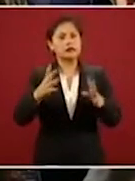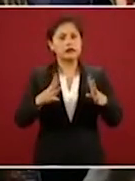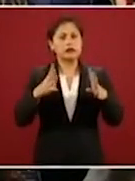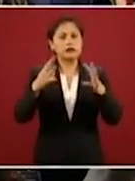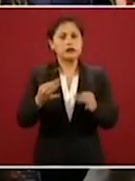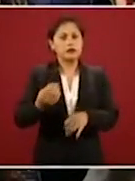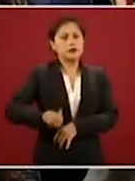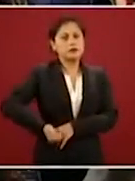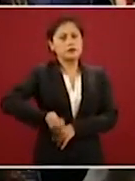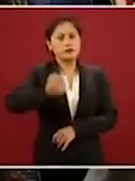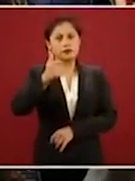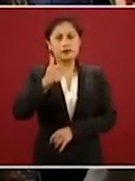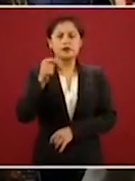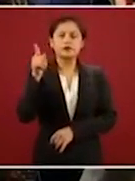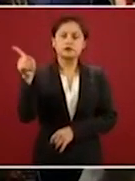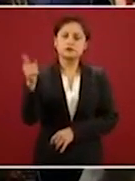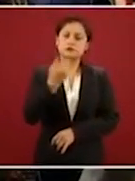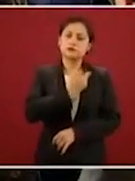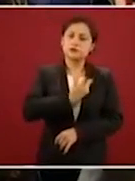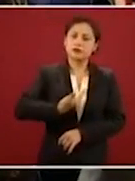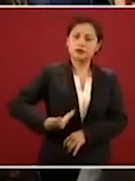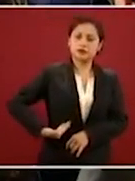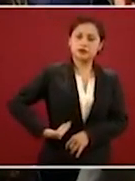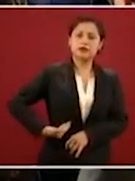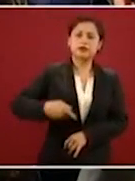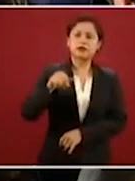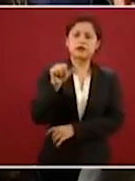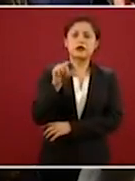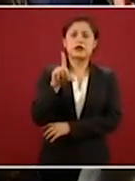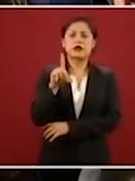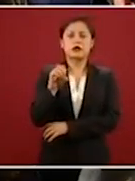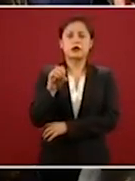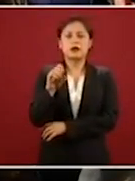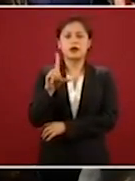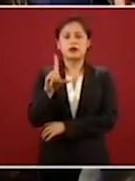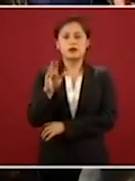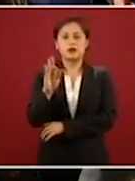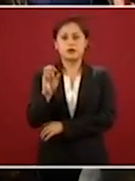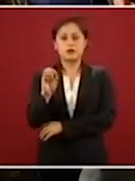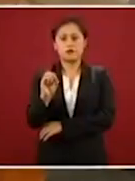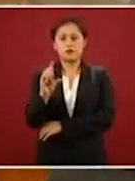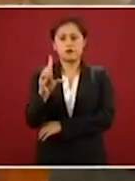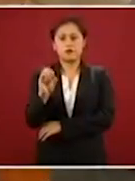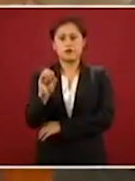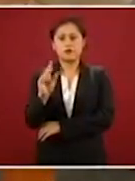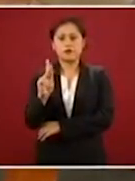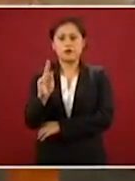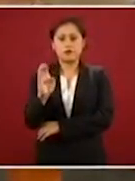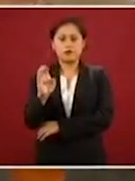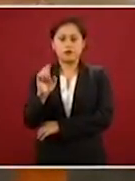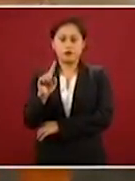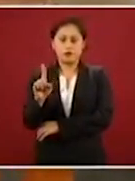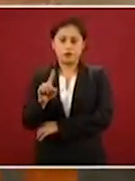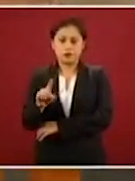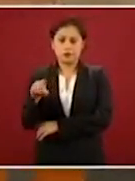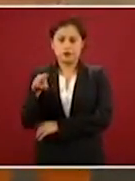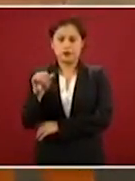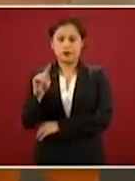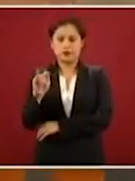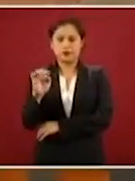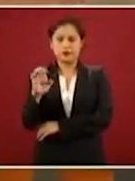Mateos. Él tomó esa decisión. Hubo en su momento